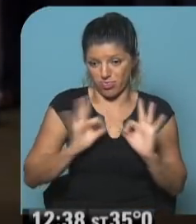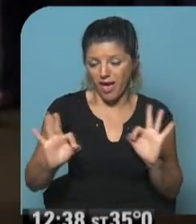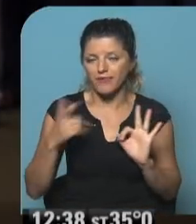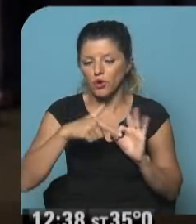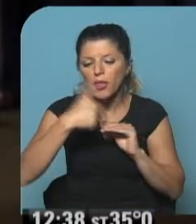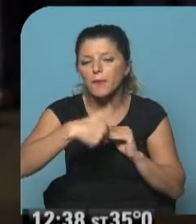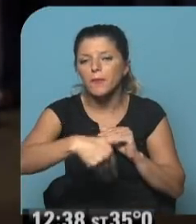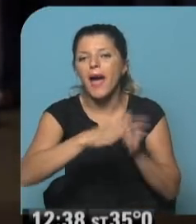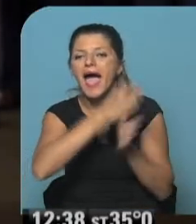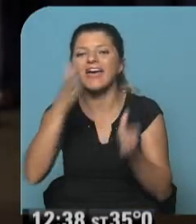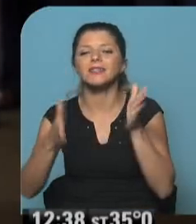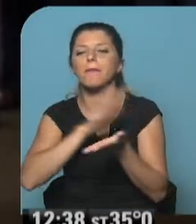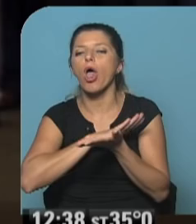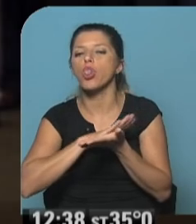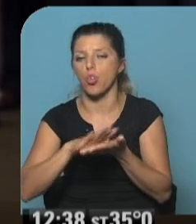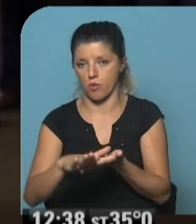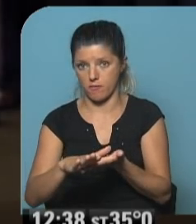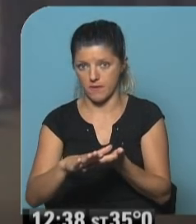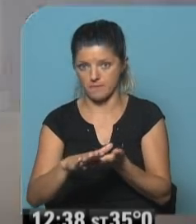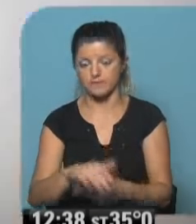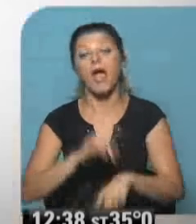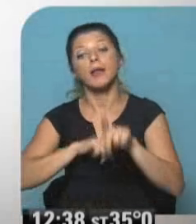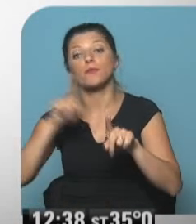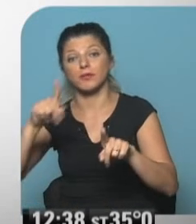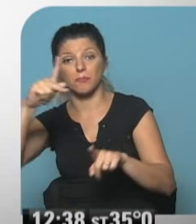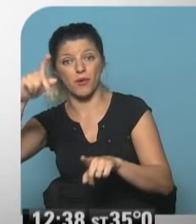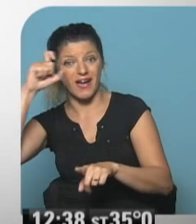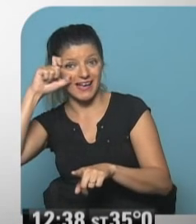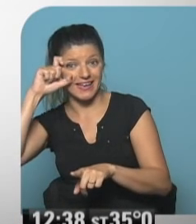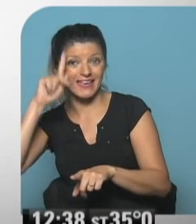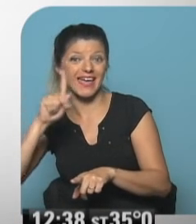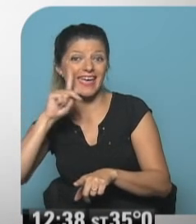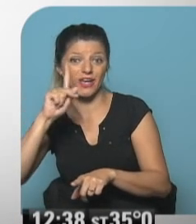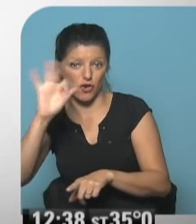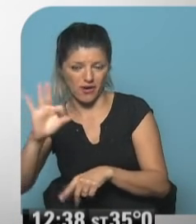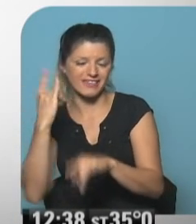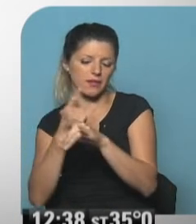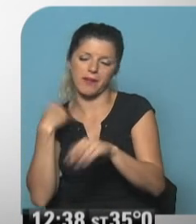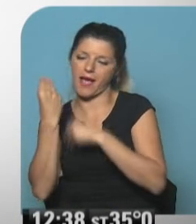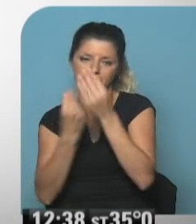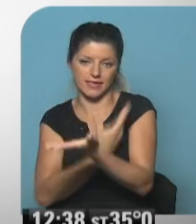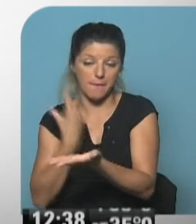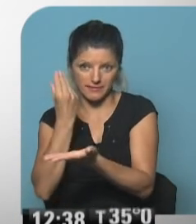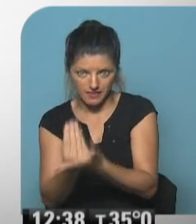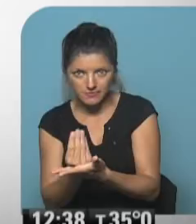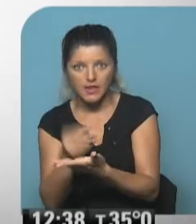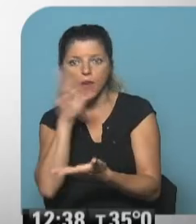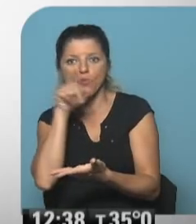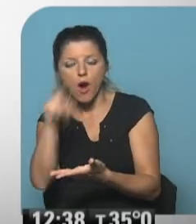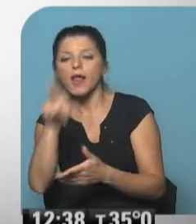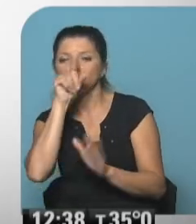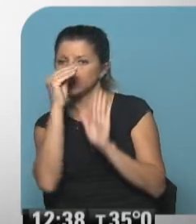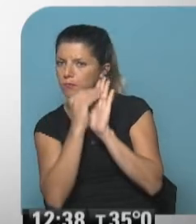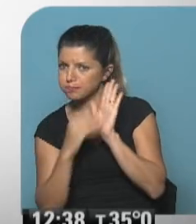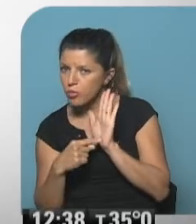capítulo en la historia de su país. Mientras que la hija mayor de Fujimori, la siempre presidenciable Keiko, difundió un tuit en